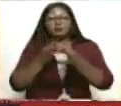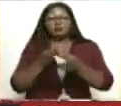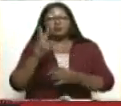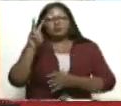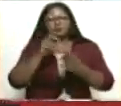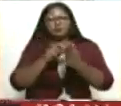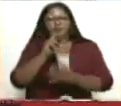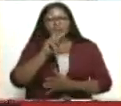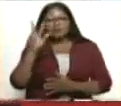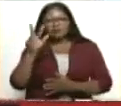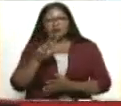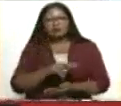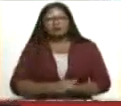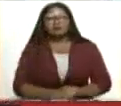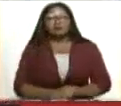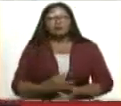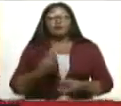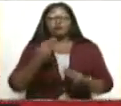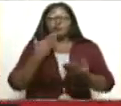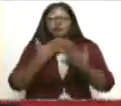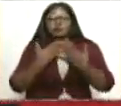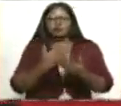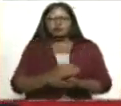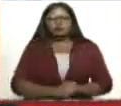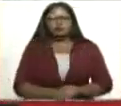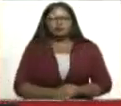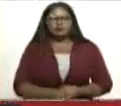del 2023. Muchas gracias.